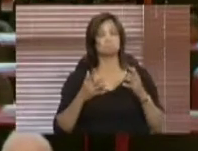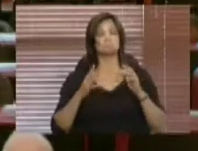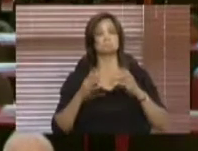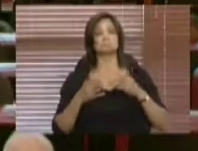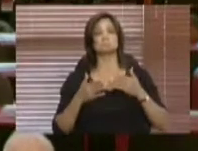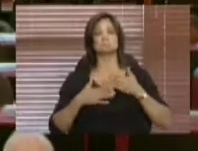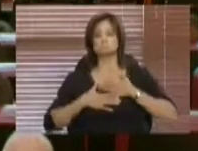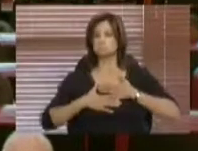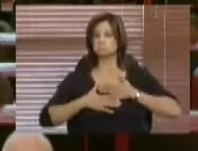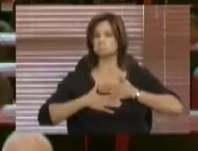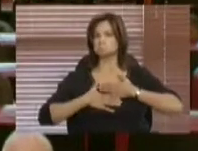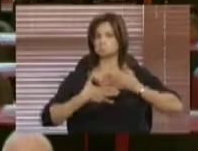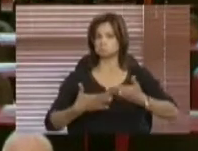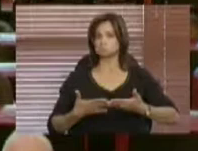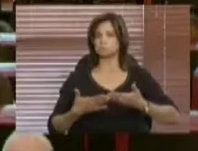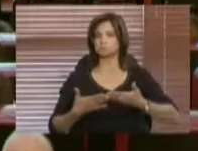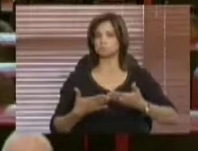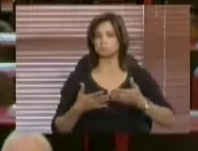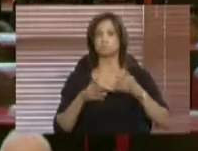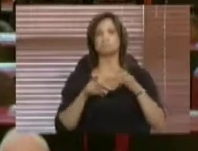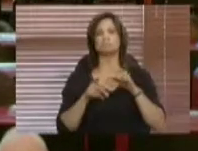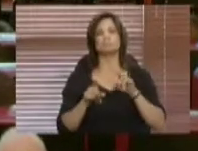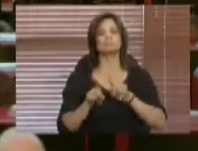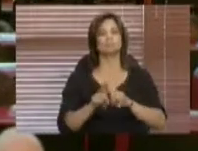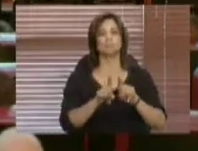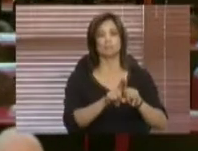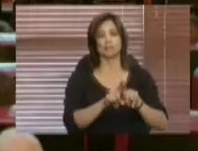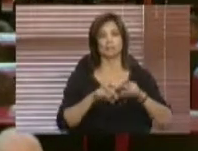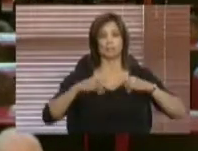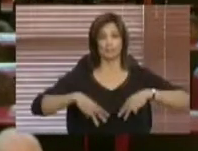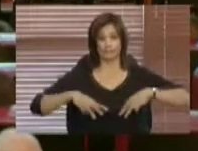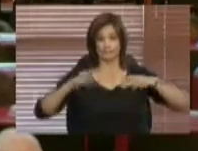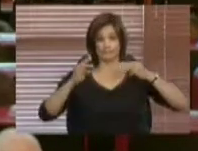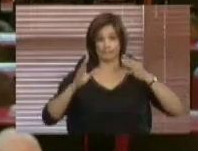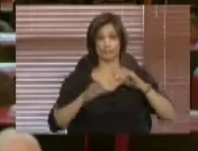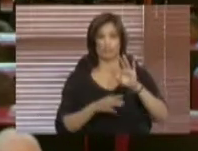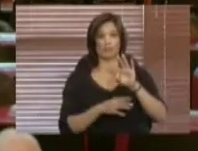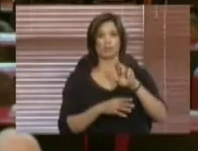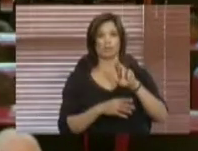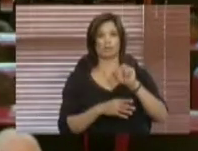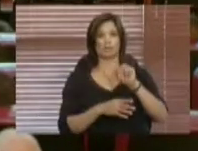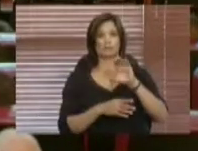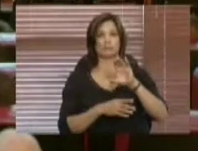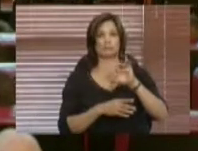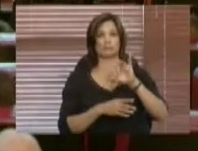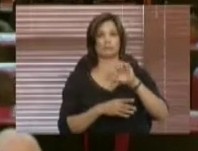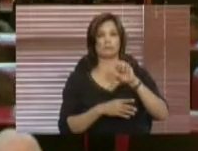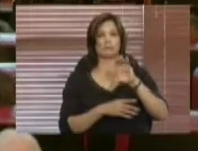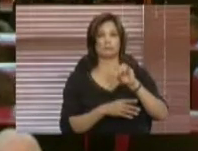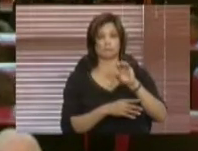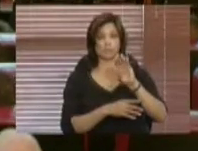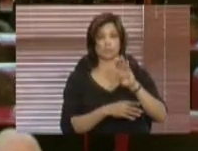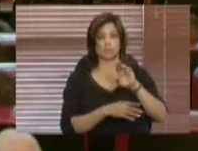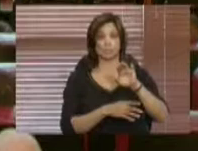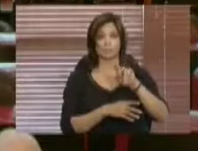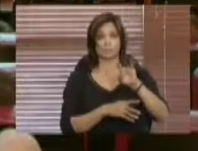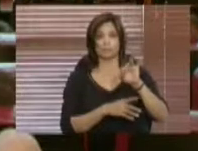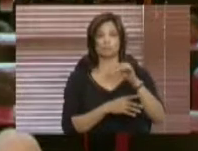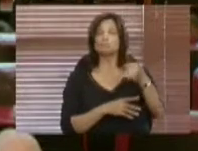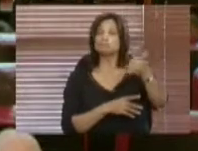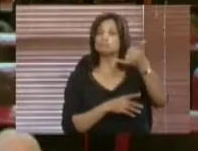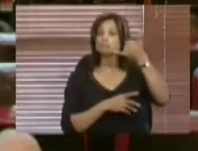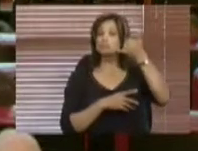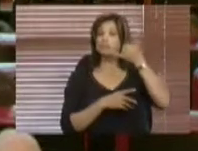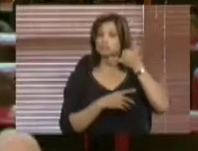la gentileza, al igual que el magistrado Francisco Domínguez Brito, de llamarnos por